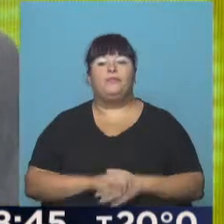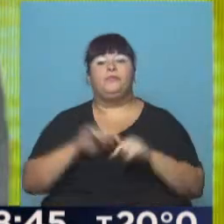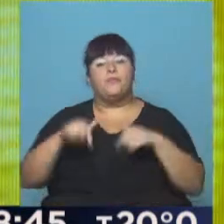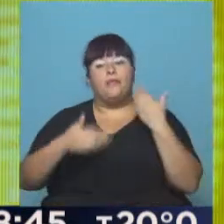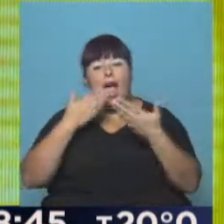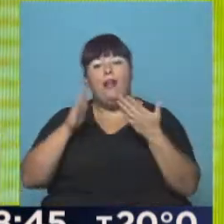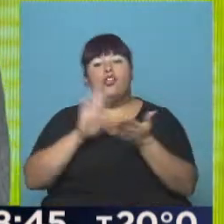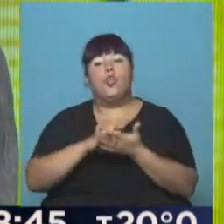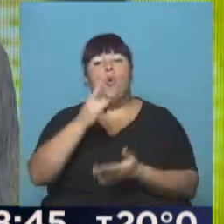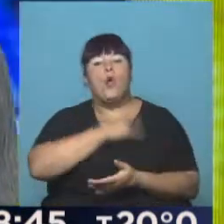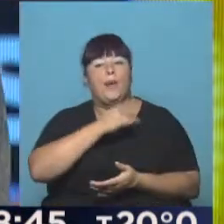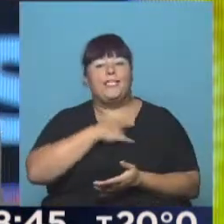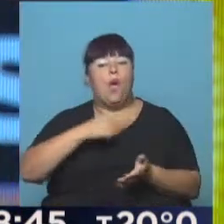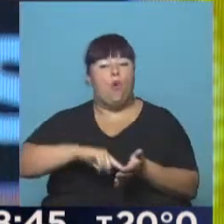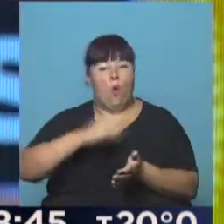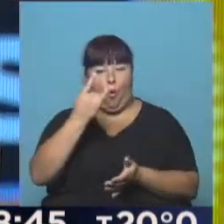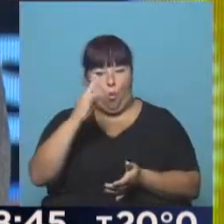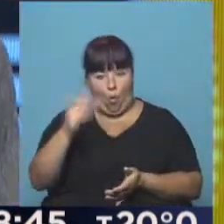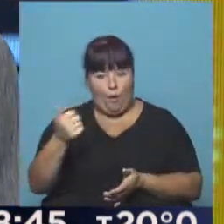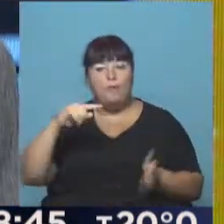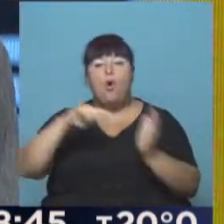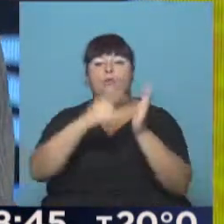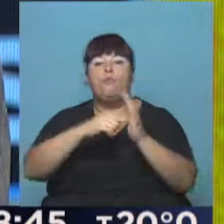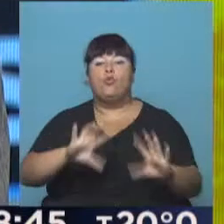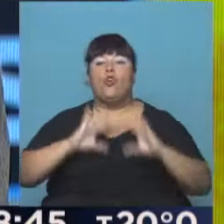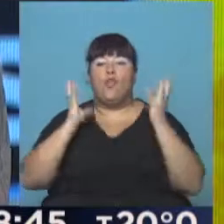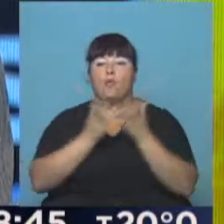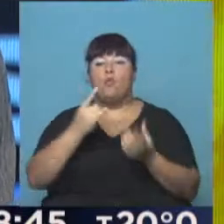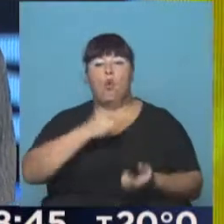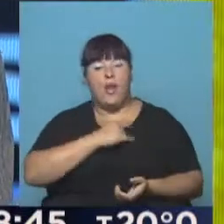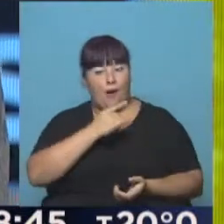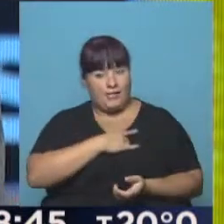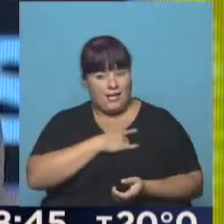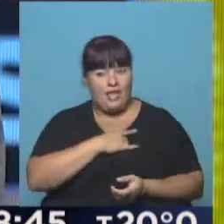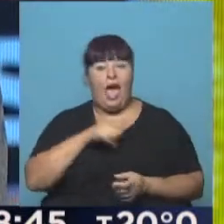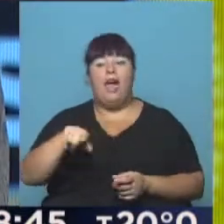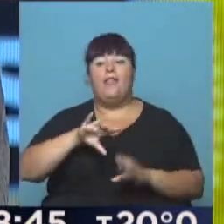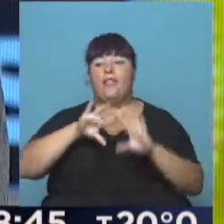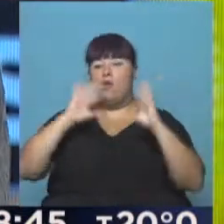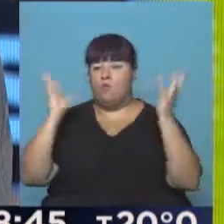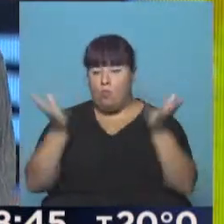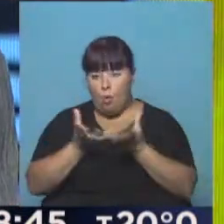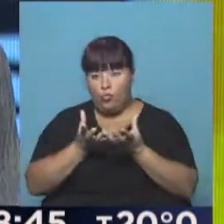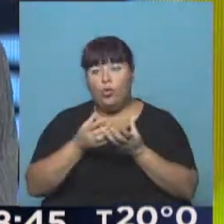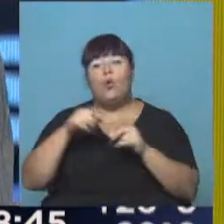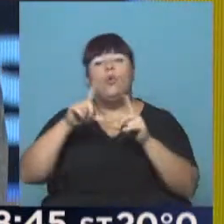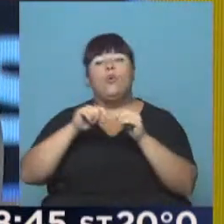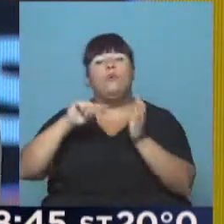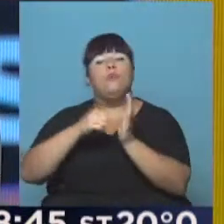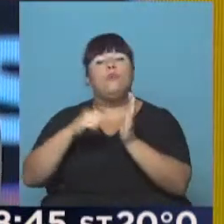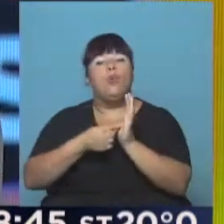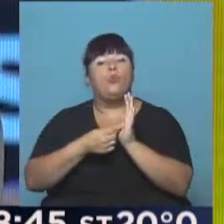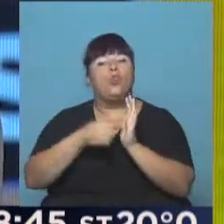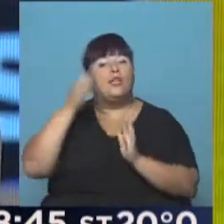Vamos a hablar de la Universidad de Buenos Aires, porque en el ranking mundial de universidades de todo el mundo se ubica en el